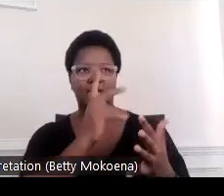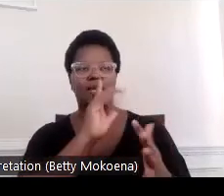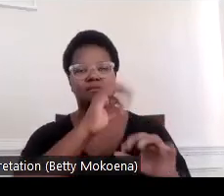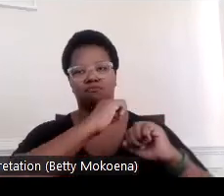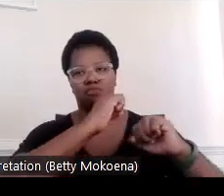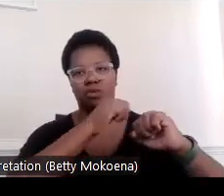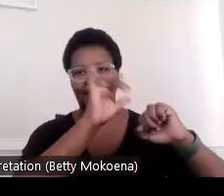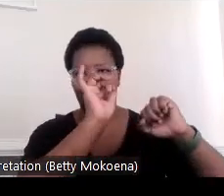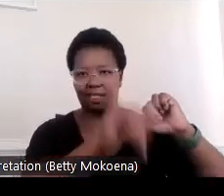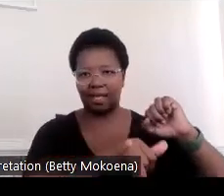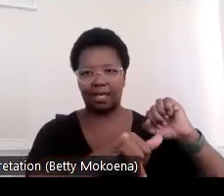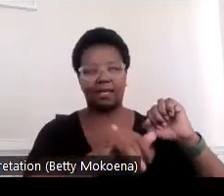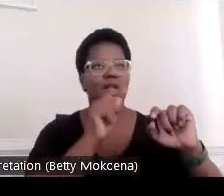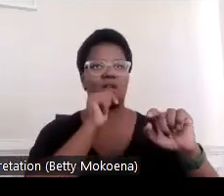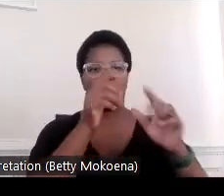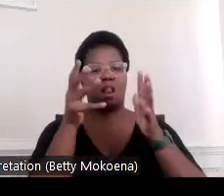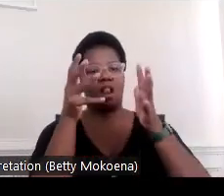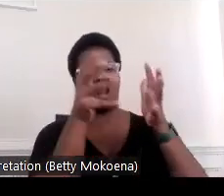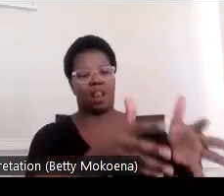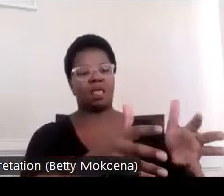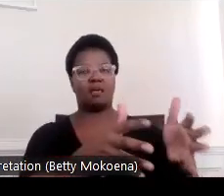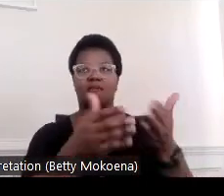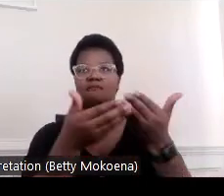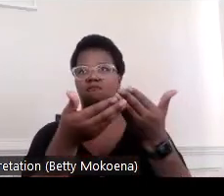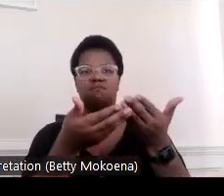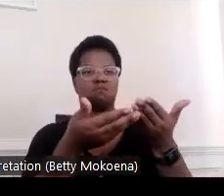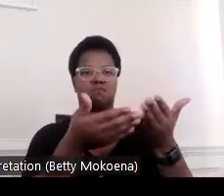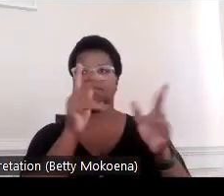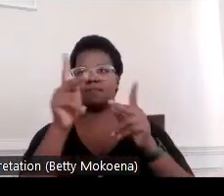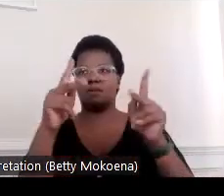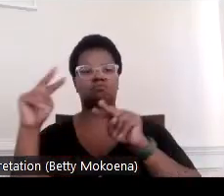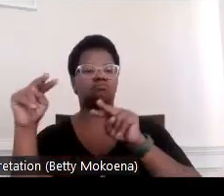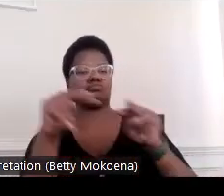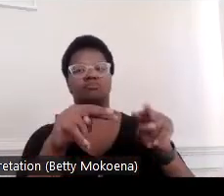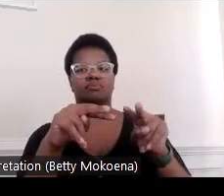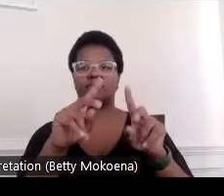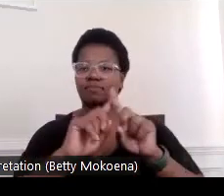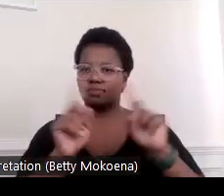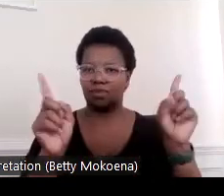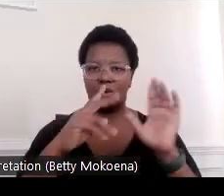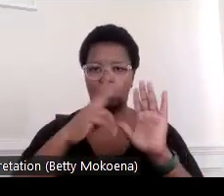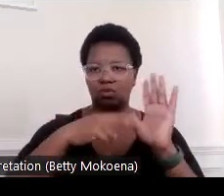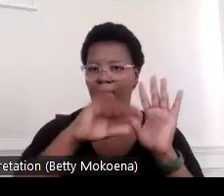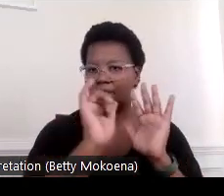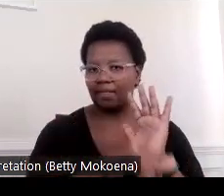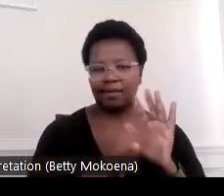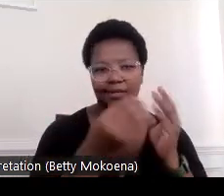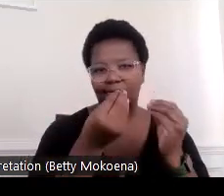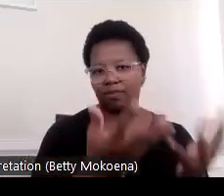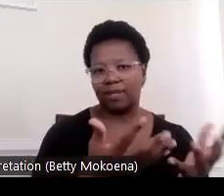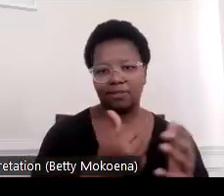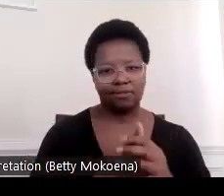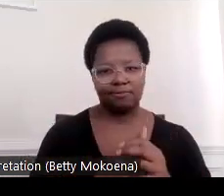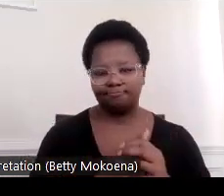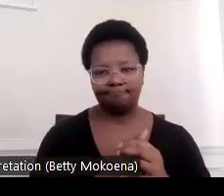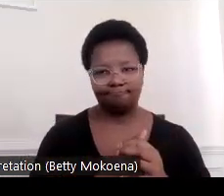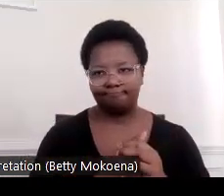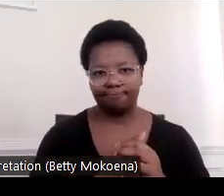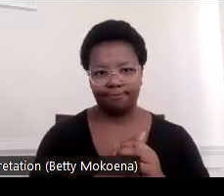verdad no no dejar información personal a plena vista para que otros tal puedan verlo